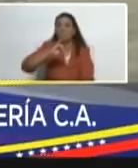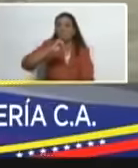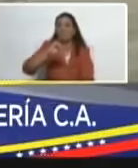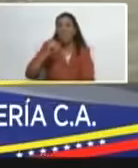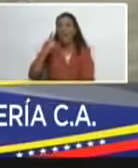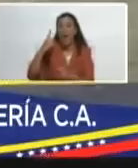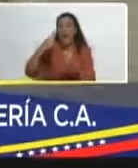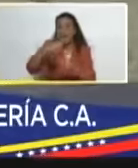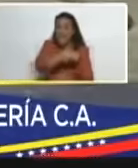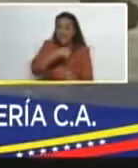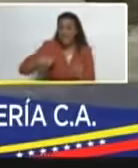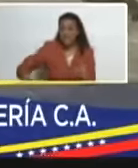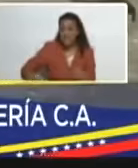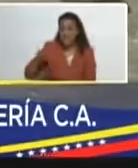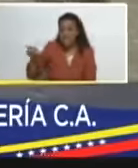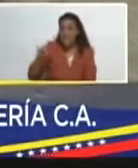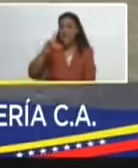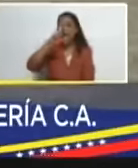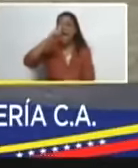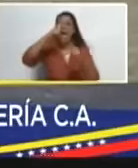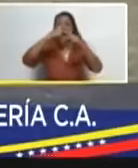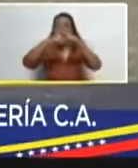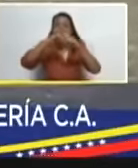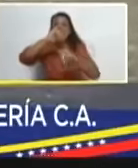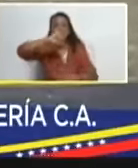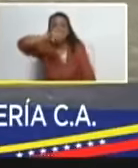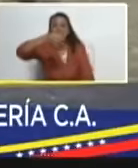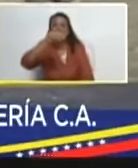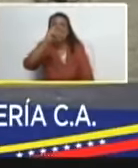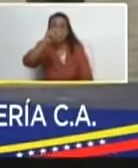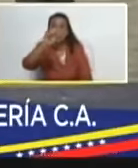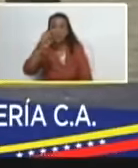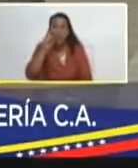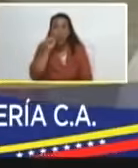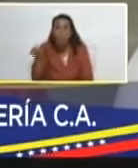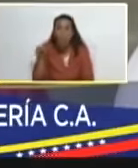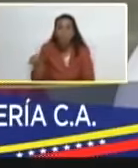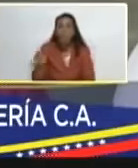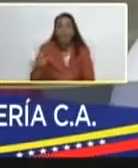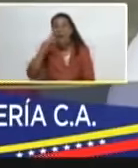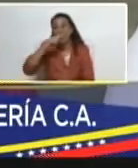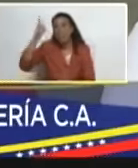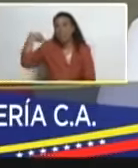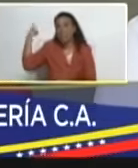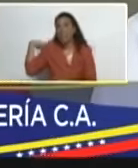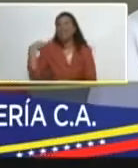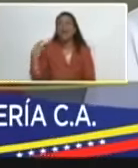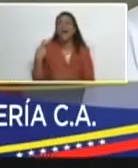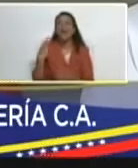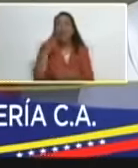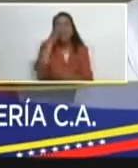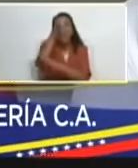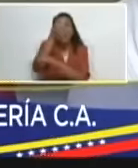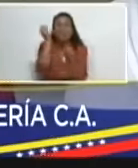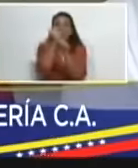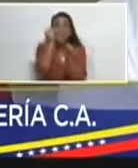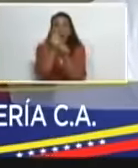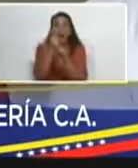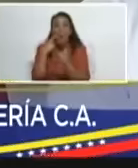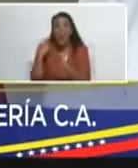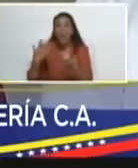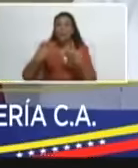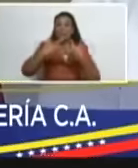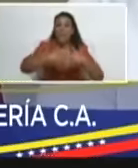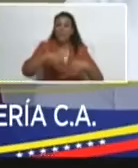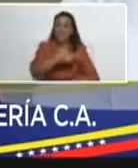Chen, que como parte también del esfuerzo geopolítico que usted el año pasado también llevara adelante por parte de la